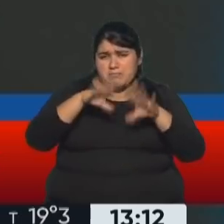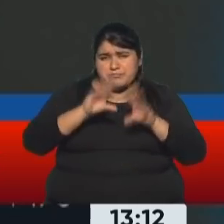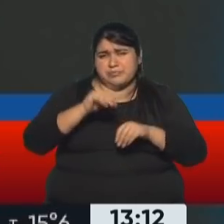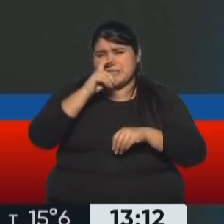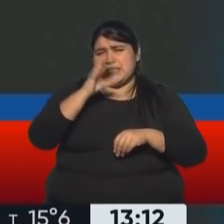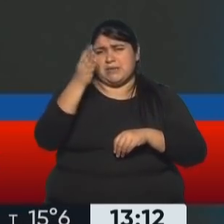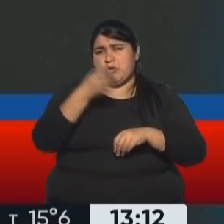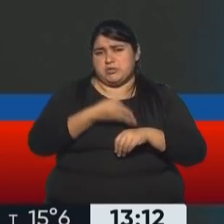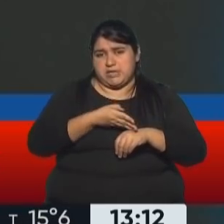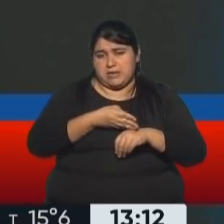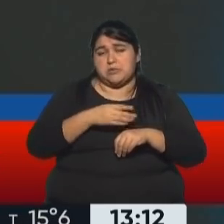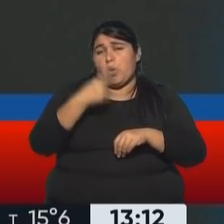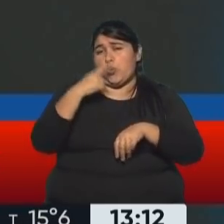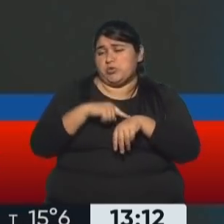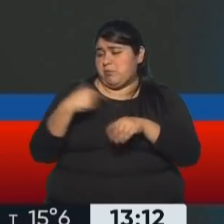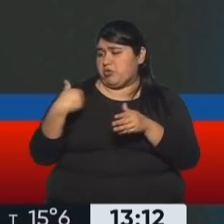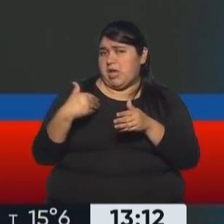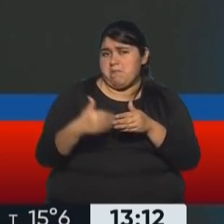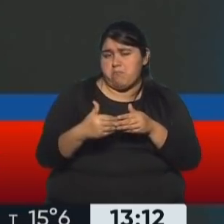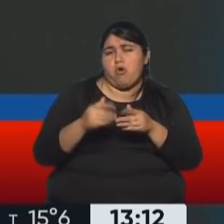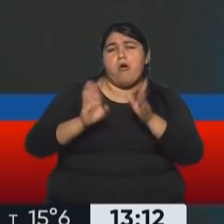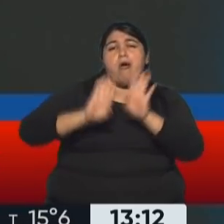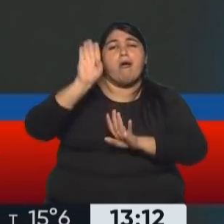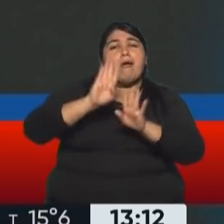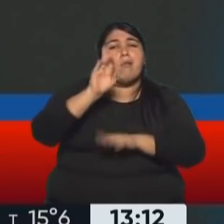Las mujeres han crecido en el último tiempo en participación,